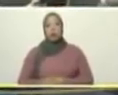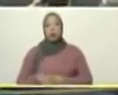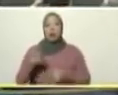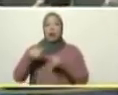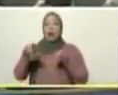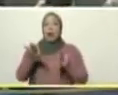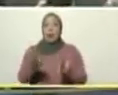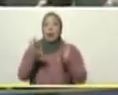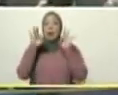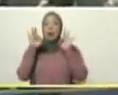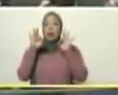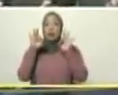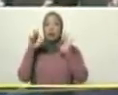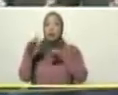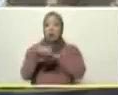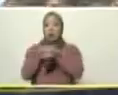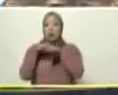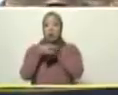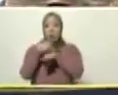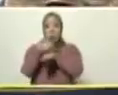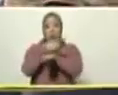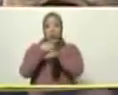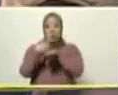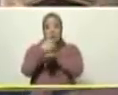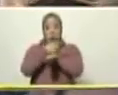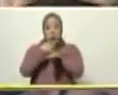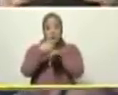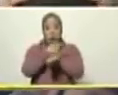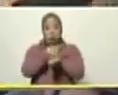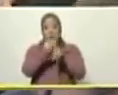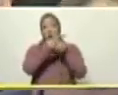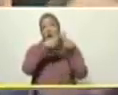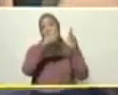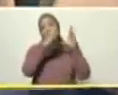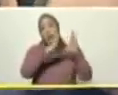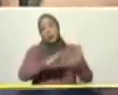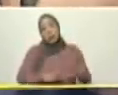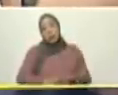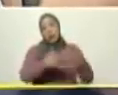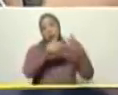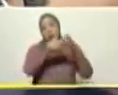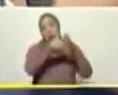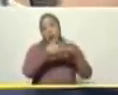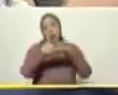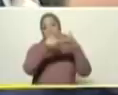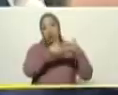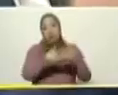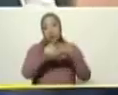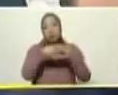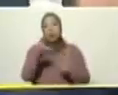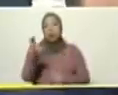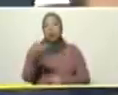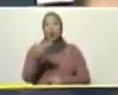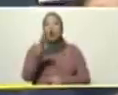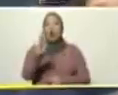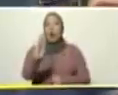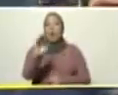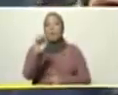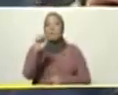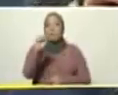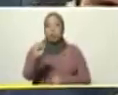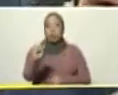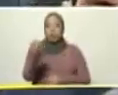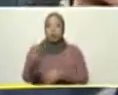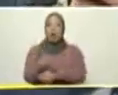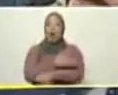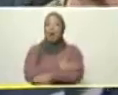elegida por el gobierno de George W. Bush para encabezar la